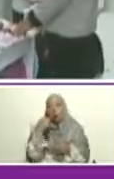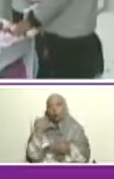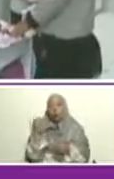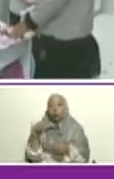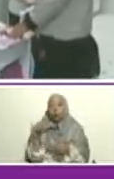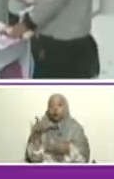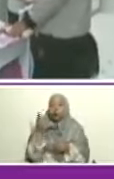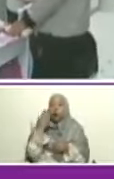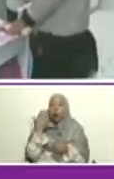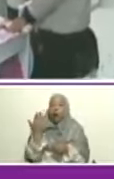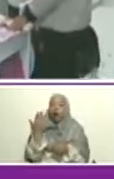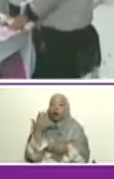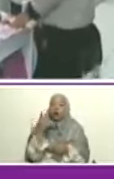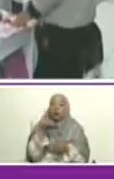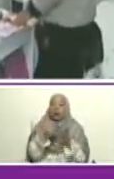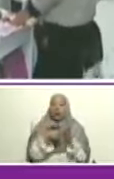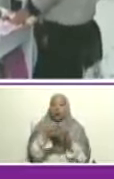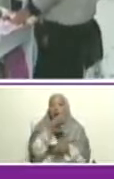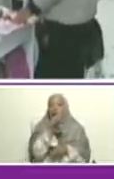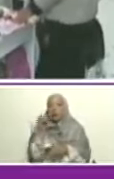grande para hacer